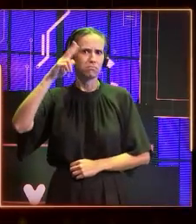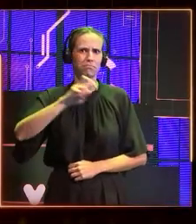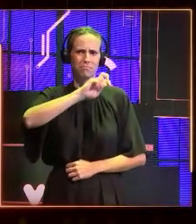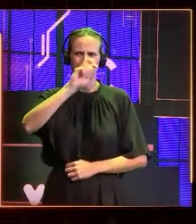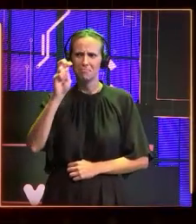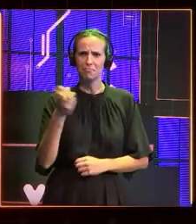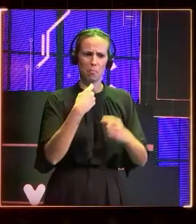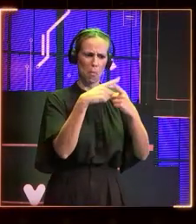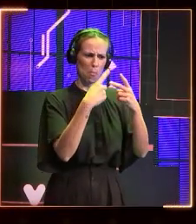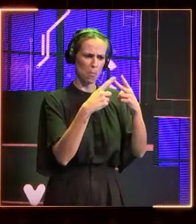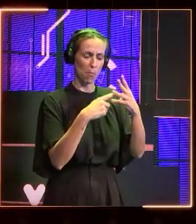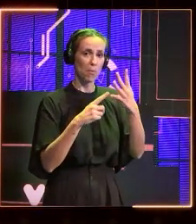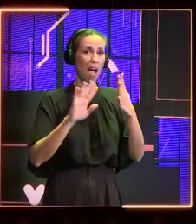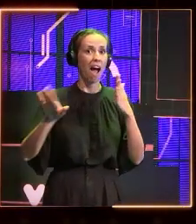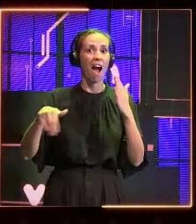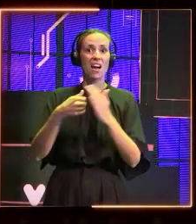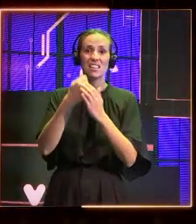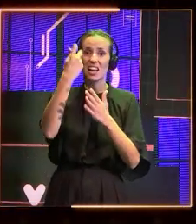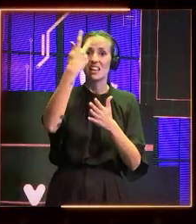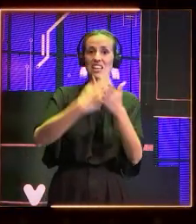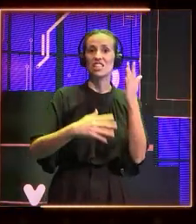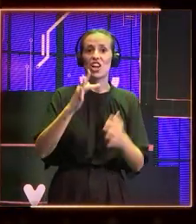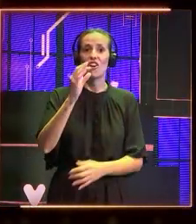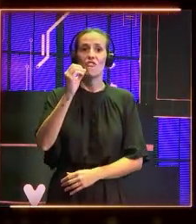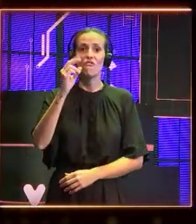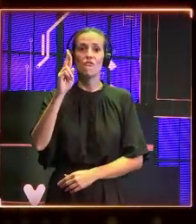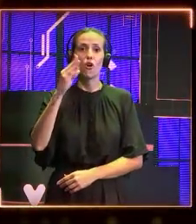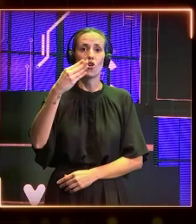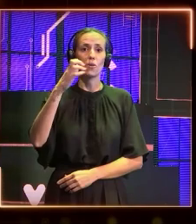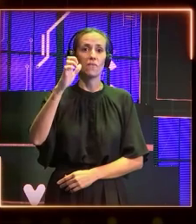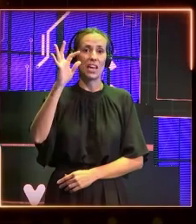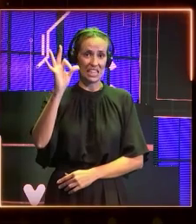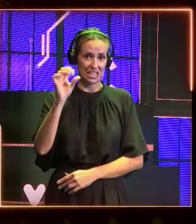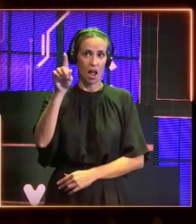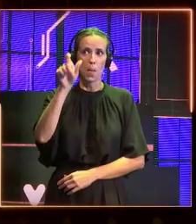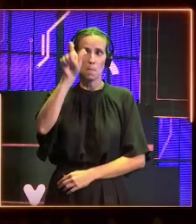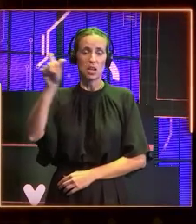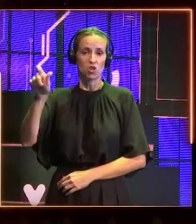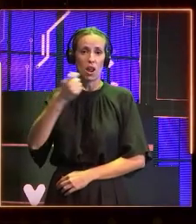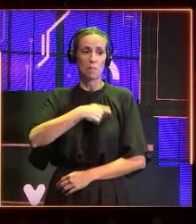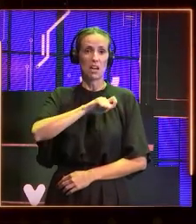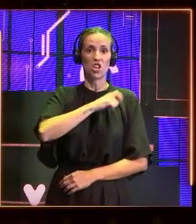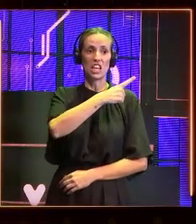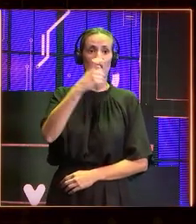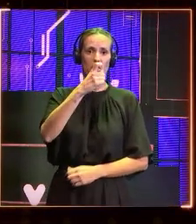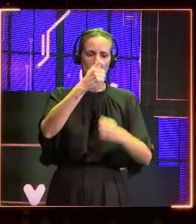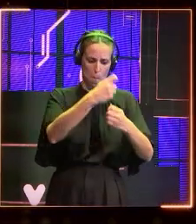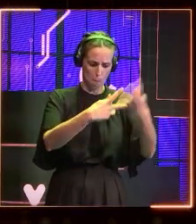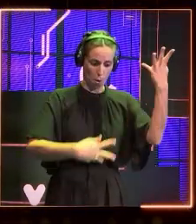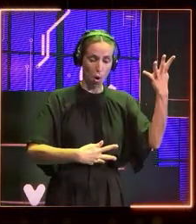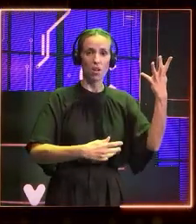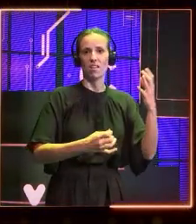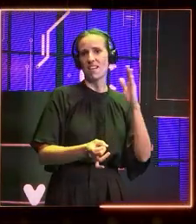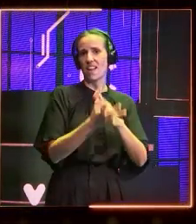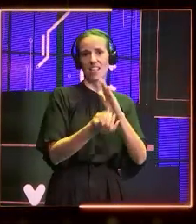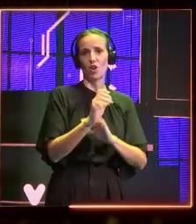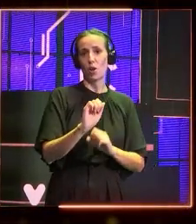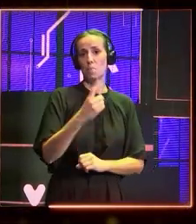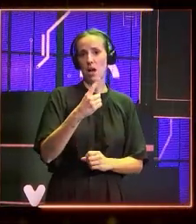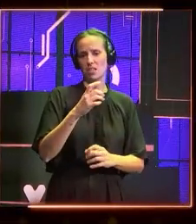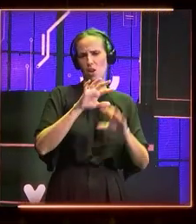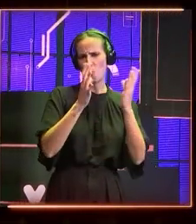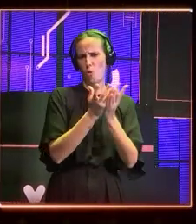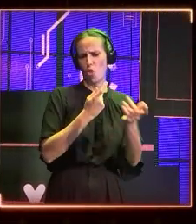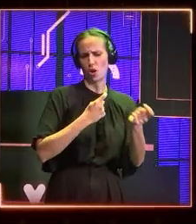incluido Incluso en la lista Forbes como uno de los 100 españoles más creativos en el mundo de los negocios y según la revista